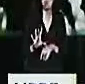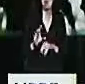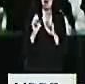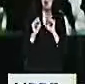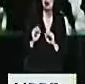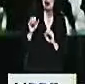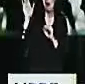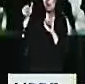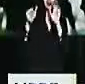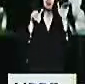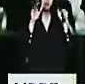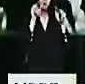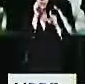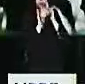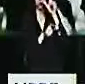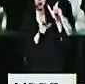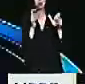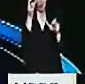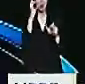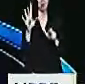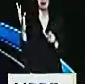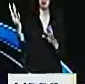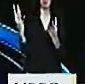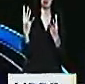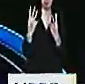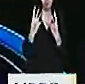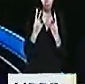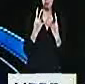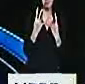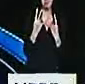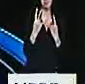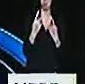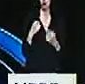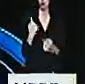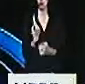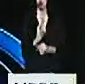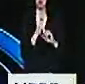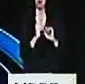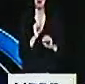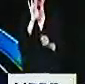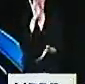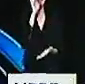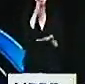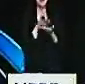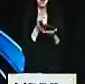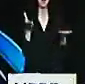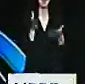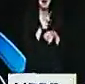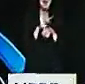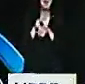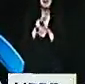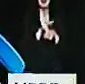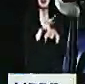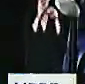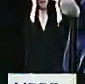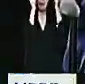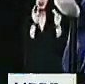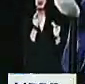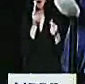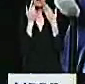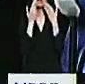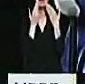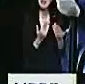única también. Creo que hay cosas que podemos ofrecer las organizaciones, las empresas, decisiones que podemos tomar de la forma en que administramos el talento, qué beneficios le damos,